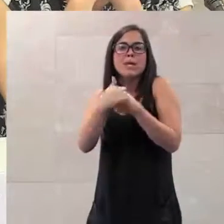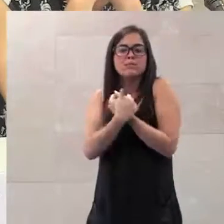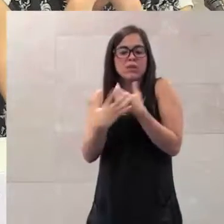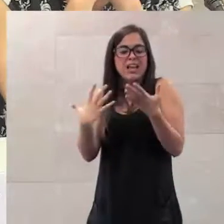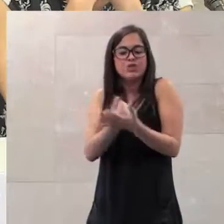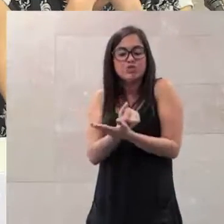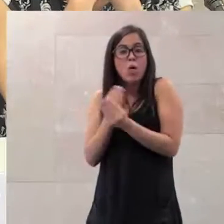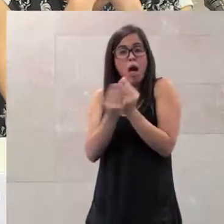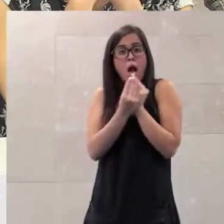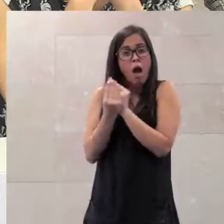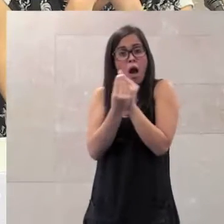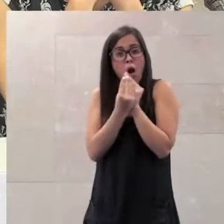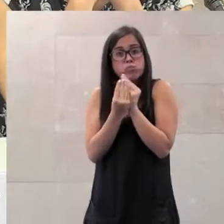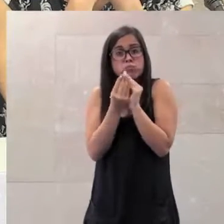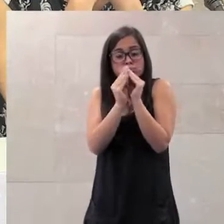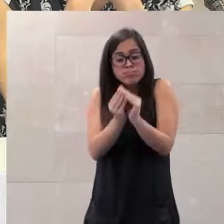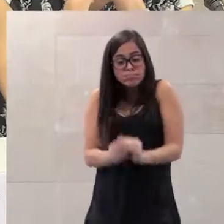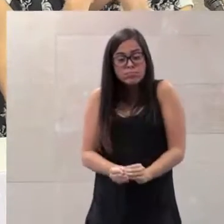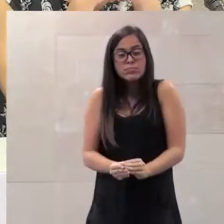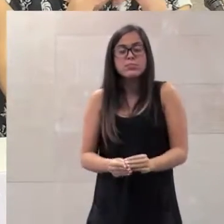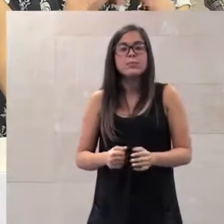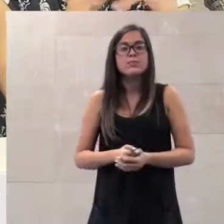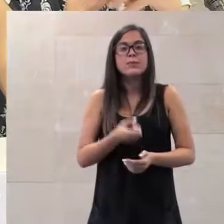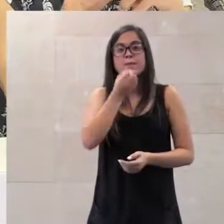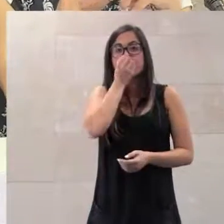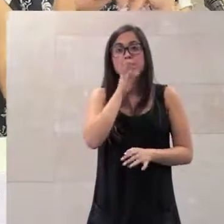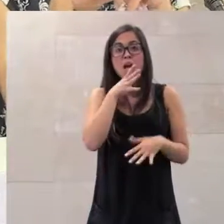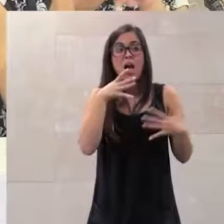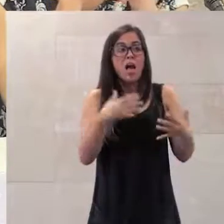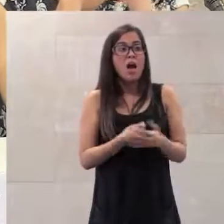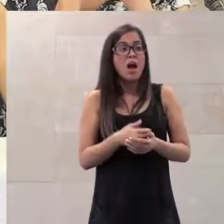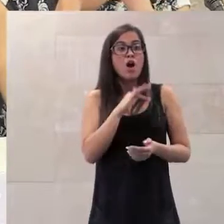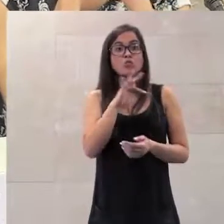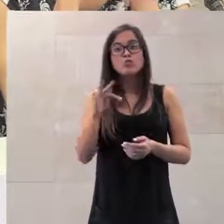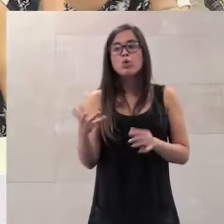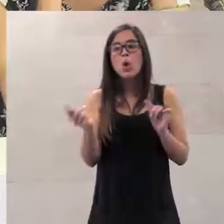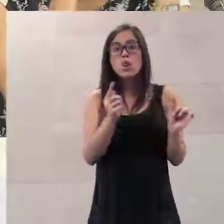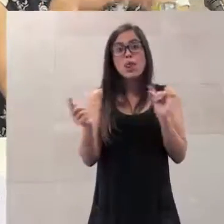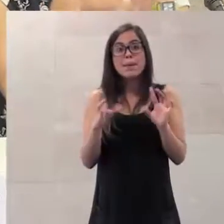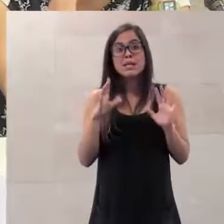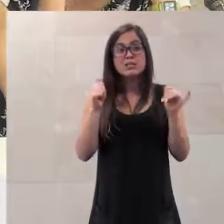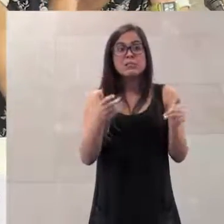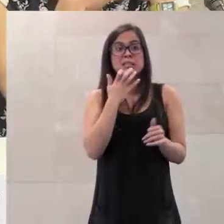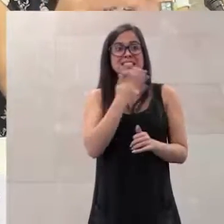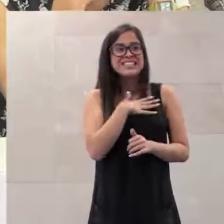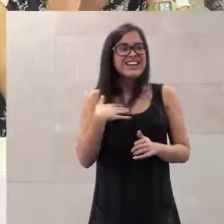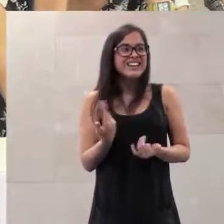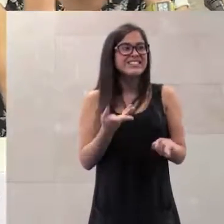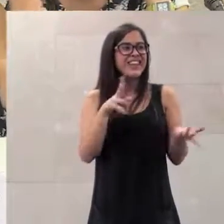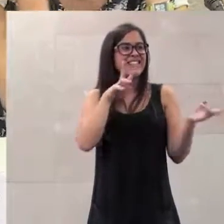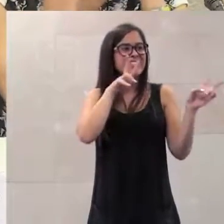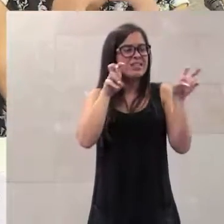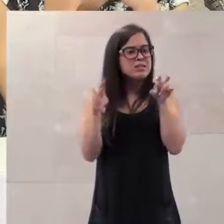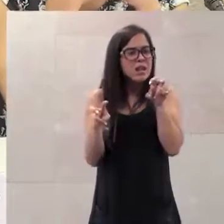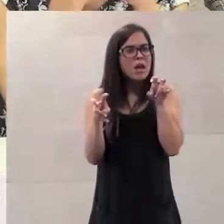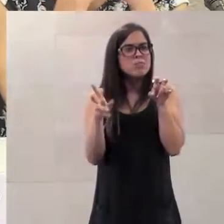lo que necesitemos, ¿no? Entonces, bueno, pues ahora, cuando se abra un poco el turno de debate, si queréis que hablemos más concretamente de cuál es